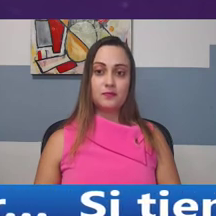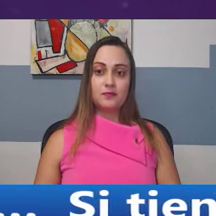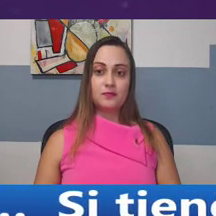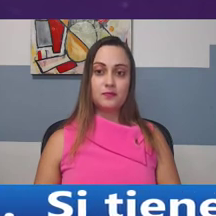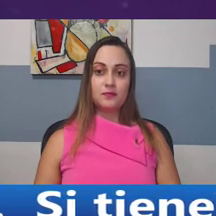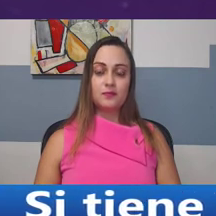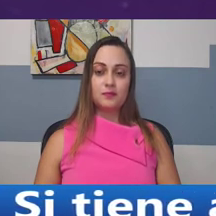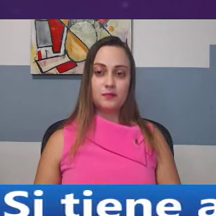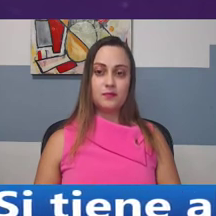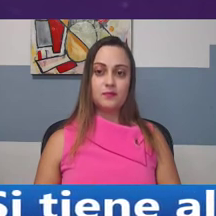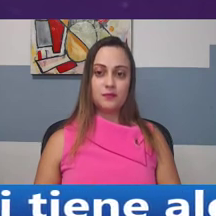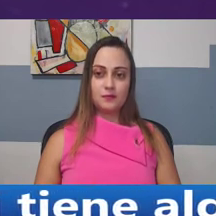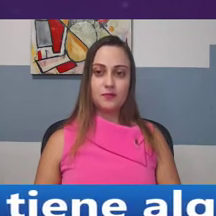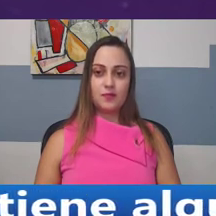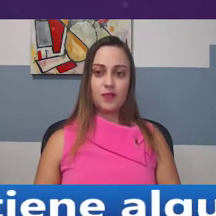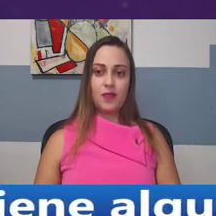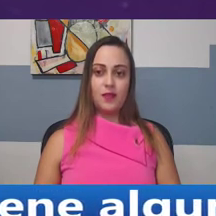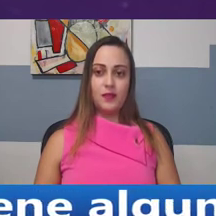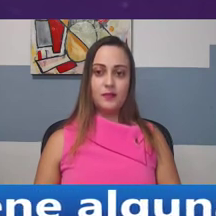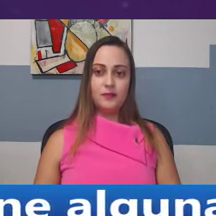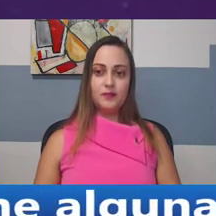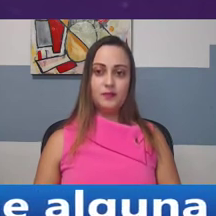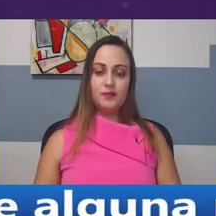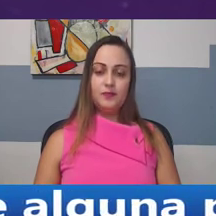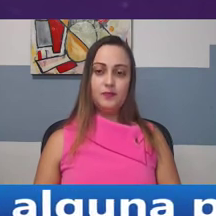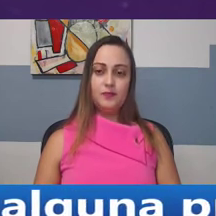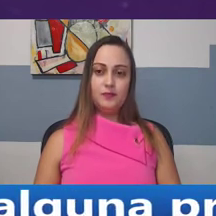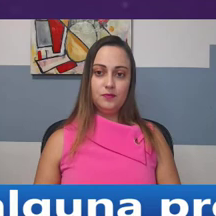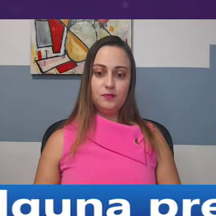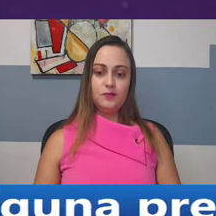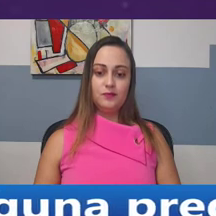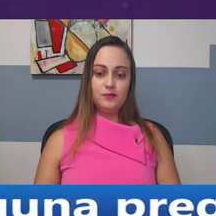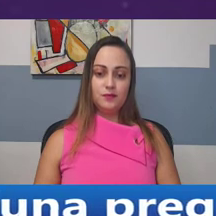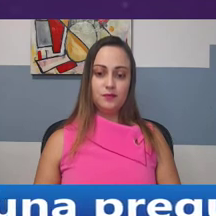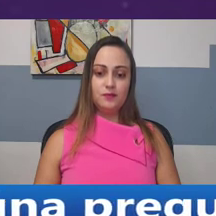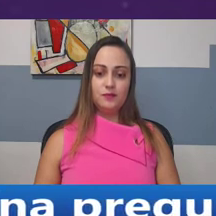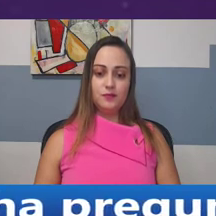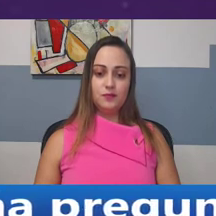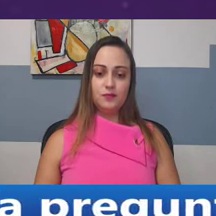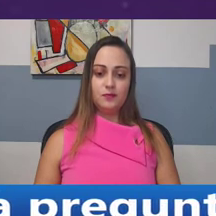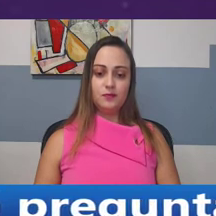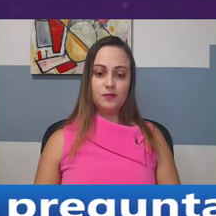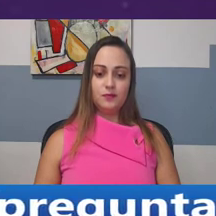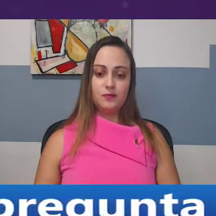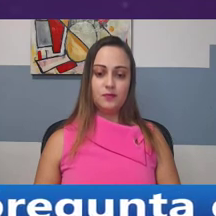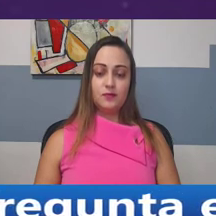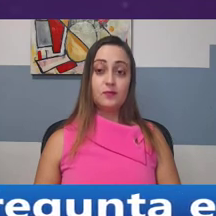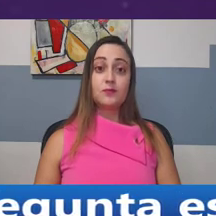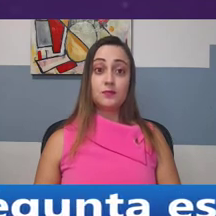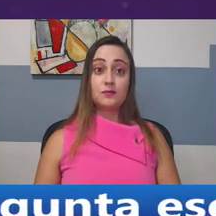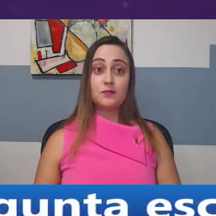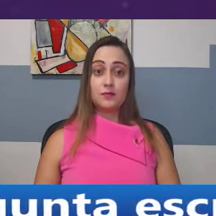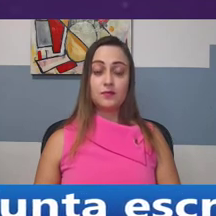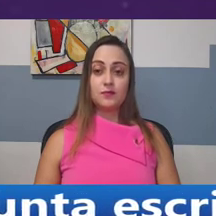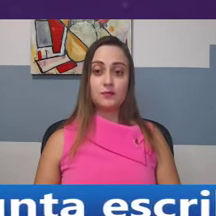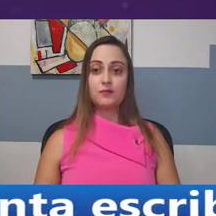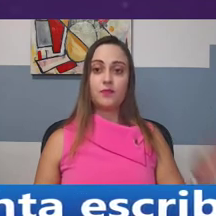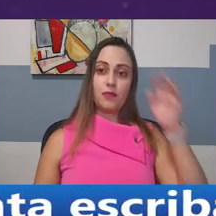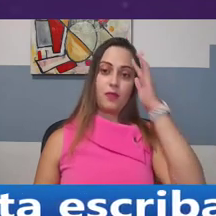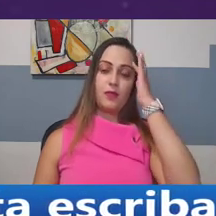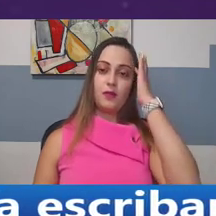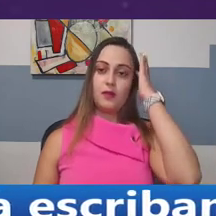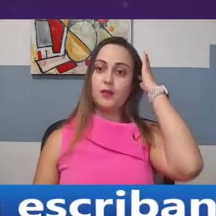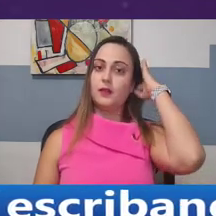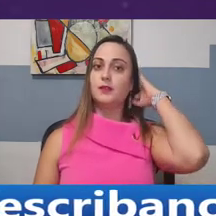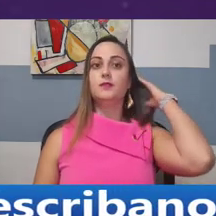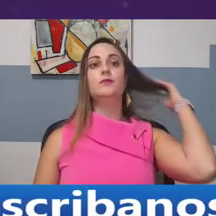en el broker que estoy ahora, bueno, de hecho es un broker hispano o el broker también habla español y eso me ayudó muchísimo a entender muchas cosas y